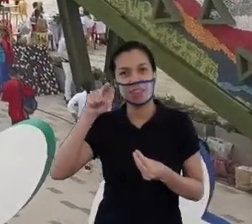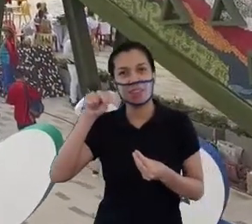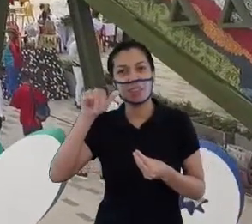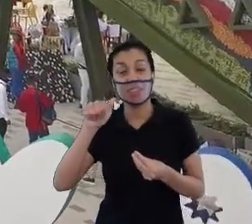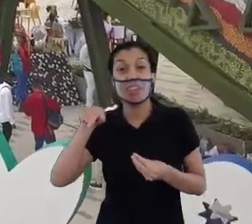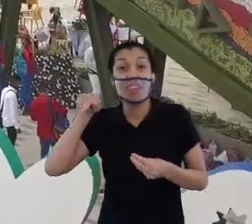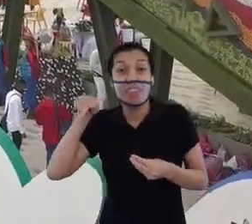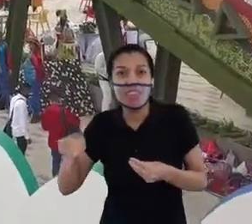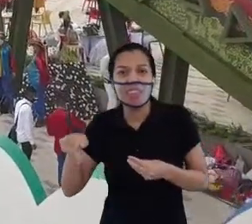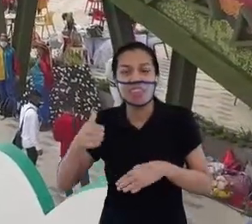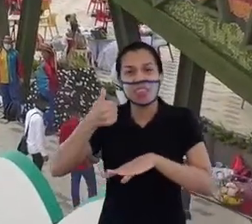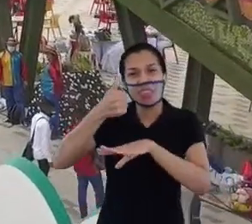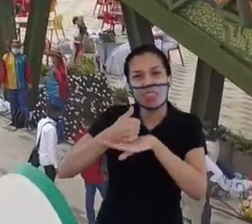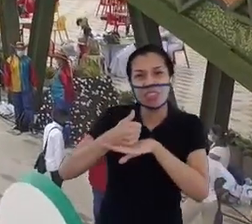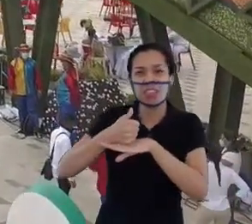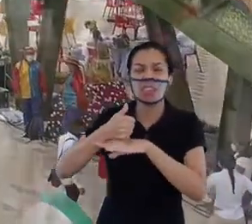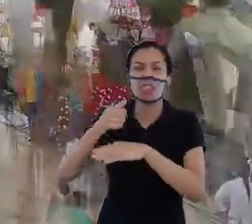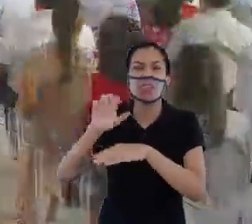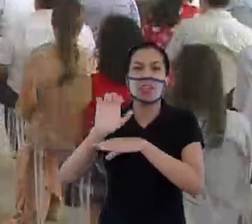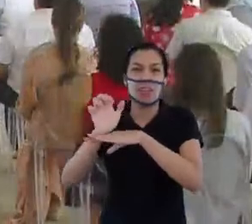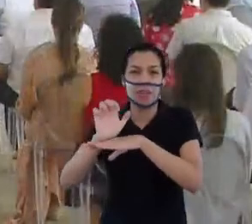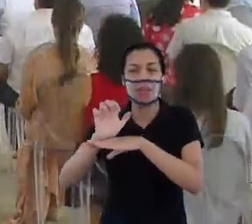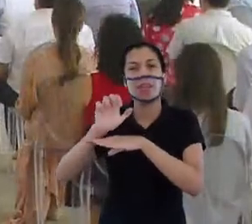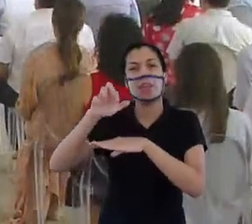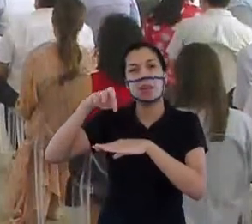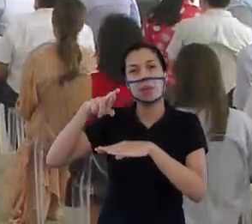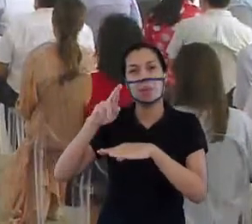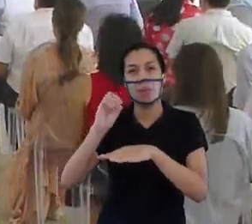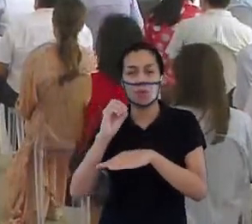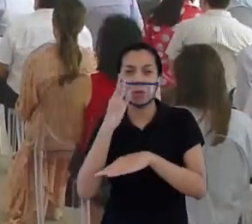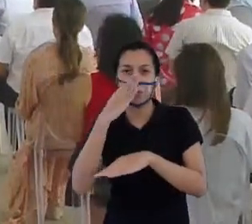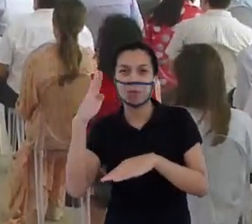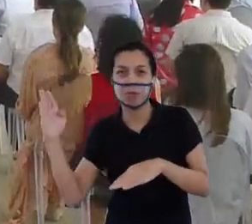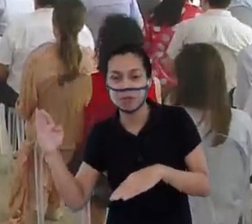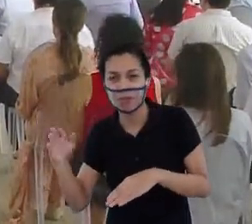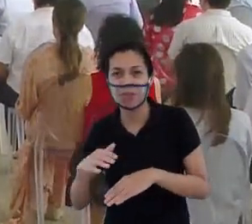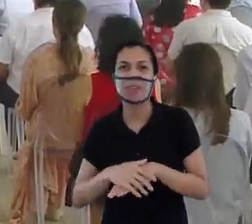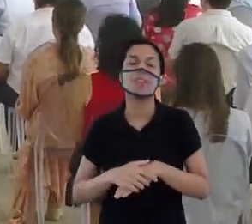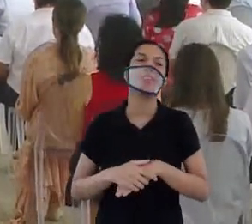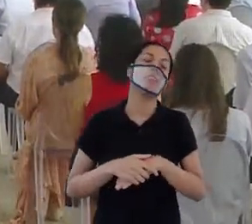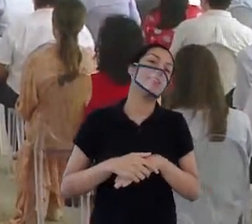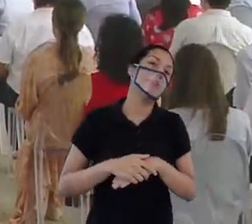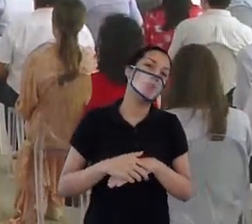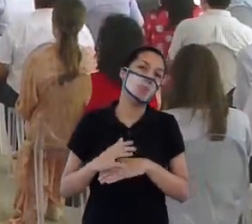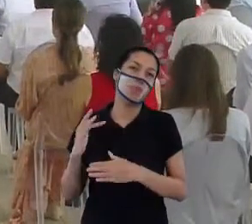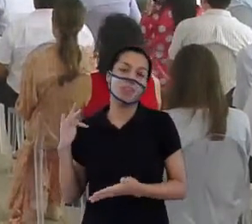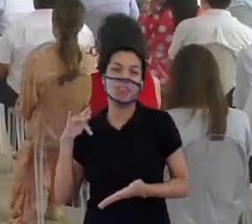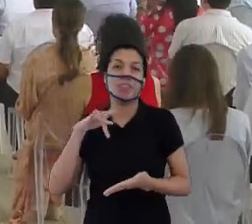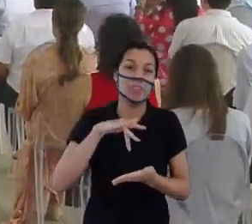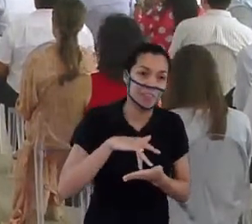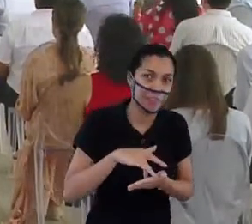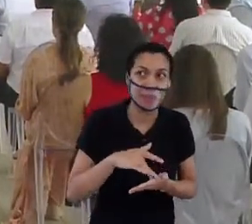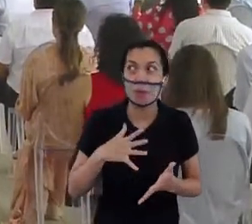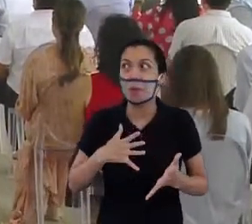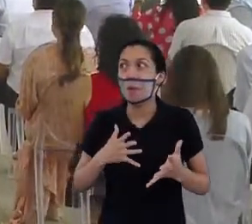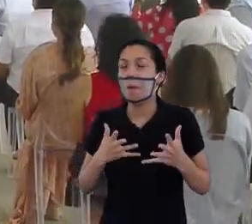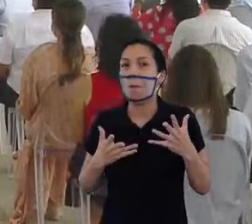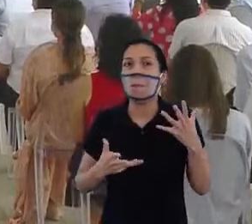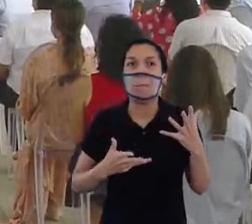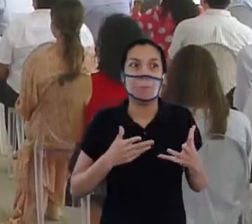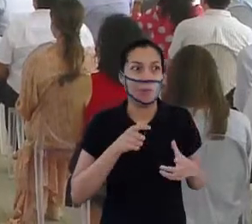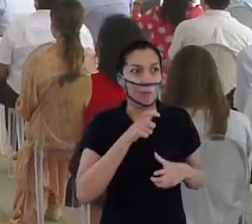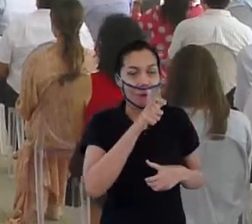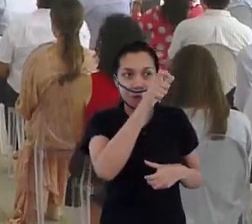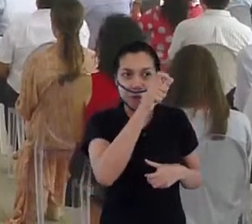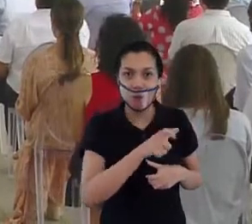ProBarranquilla. Gracias por acompañarnos. Adelante. Gracias. Bueno, ¿qué tal que hubiera preparado las palabras, René? Me dejó sin